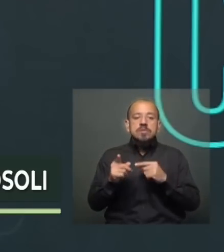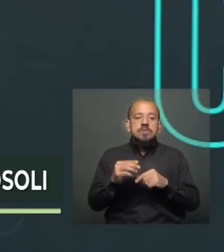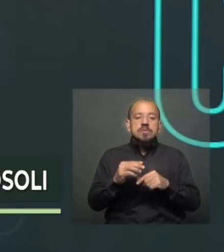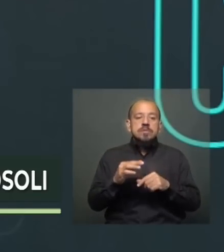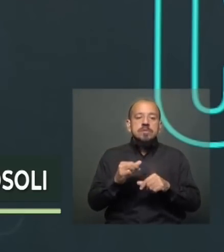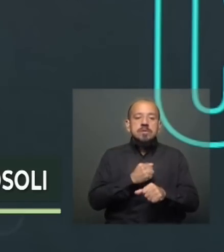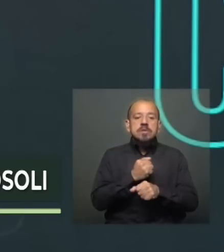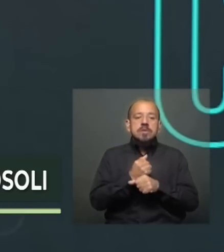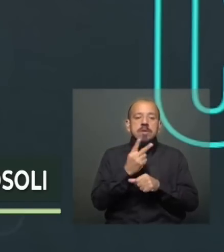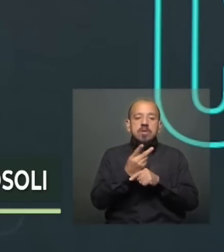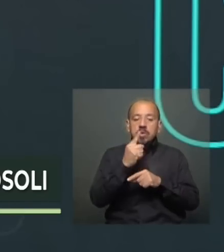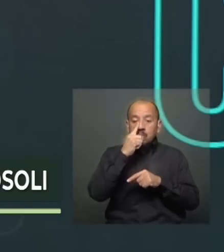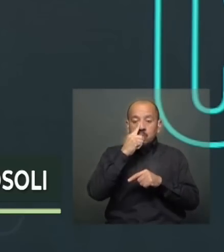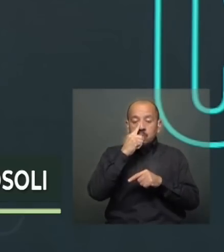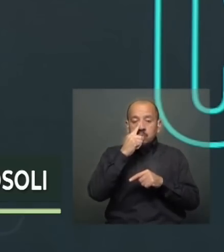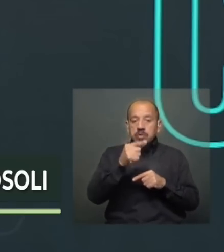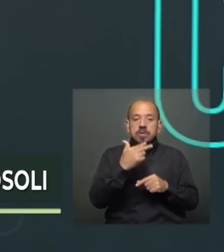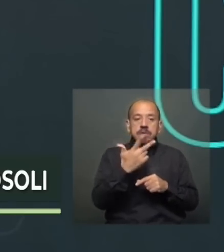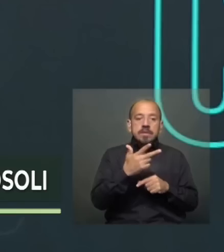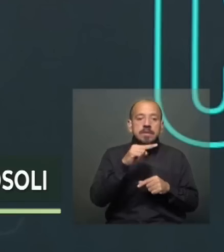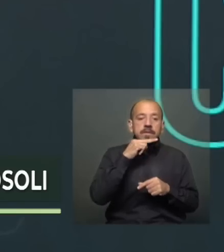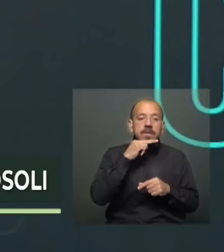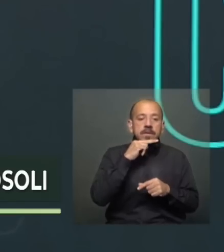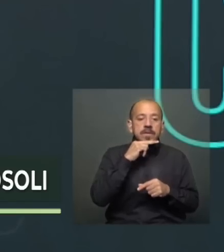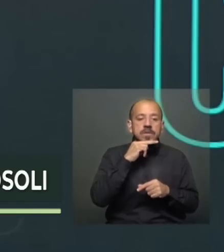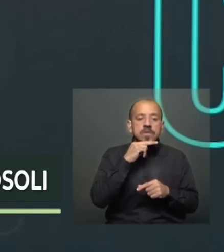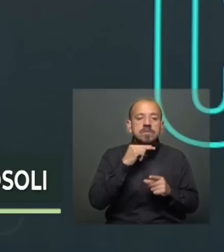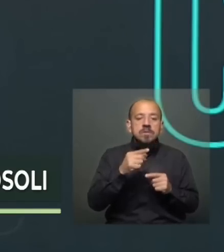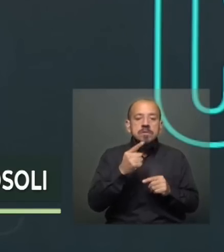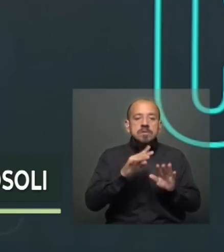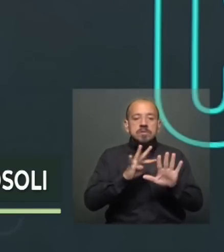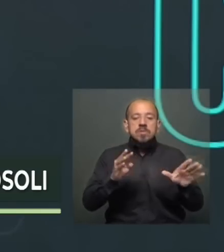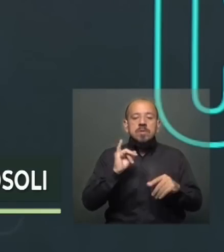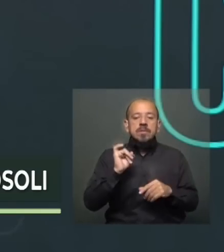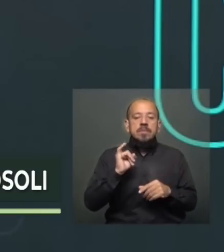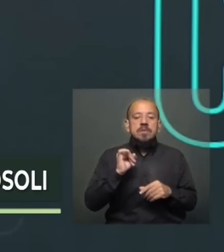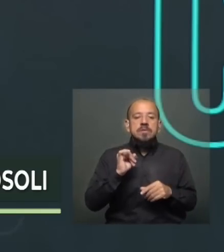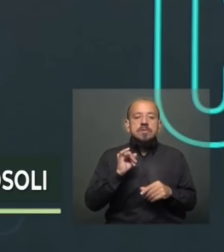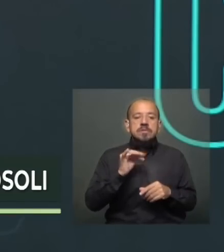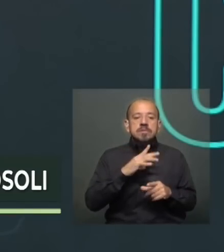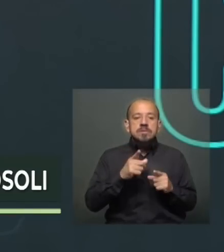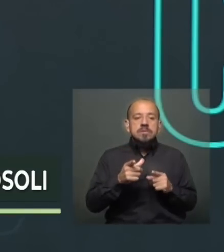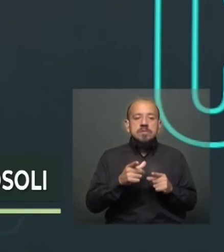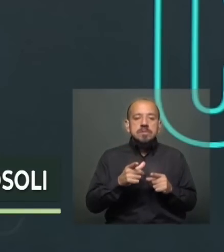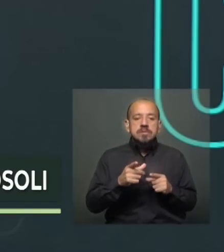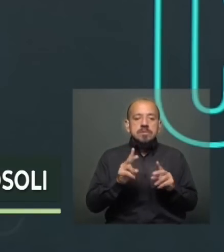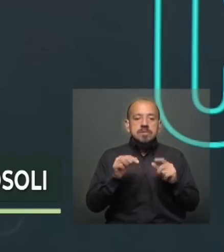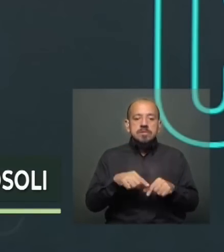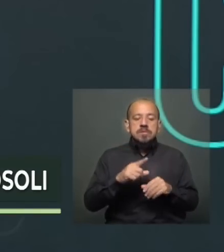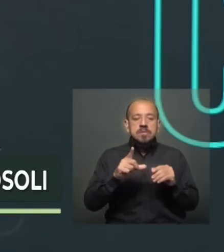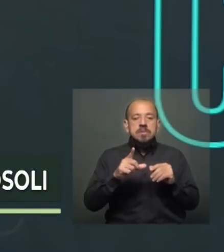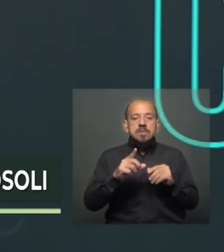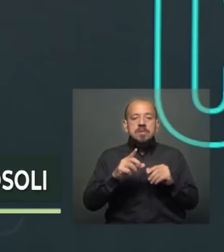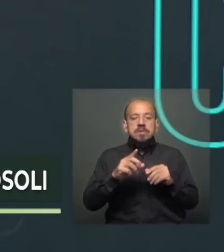el 2 de junio Así que nos quedan tres viernes el 19 de mayo va a haber un espacio sobre literatura